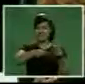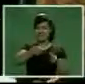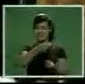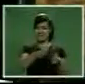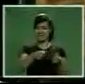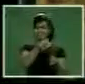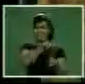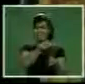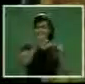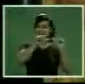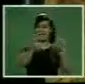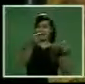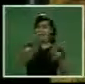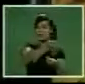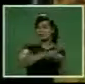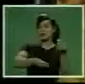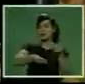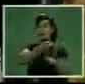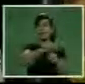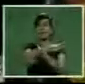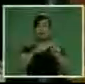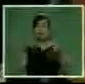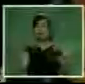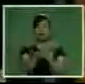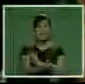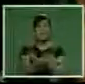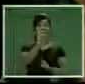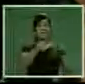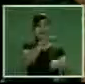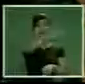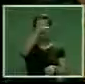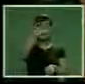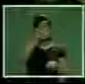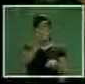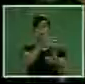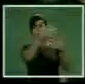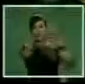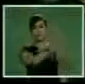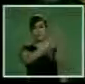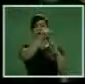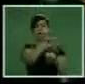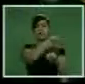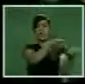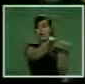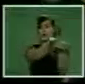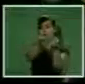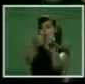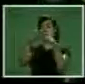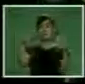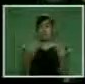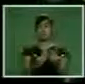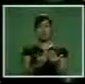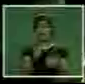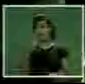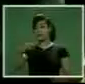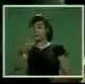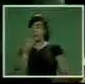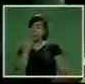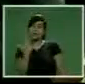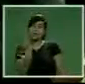clases medias, sobre todo en los países desarrollados, que les ha permitido ir controlando el mundo, ¿no? Y entonces a los pobres les queda